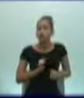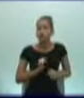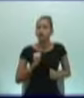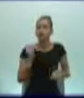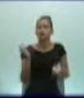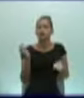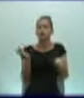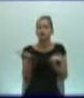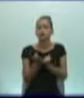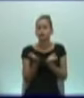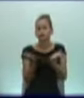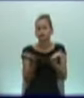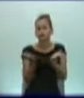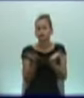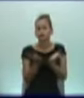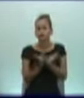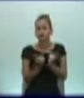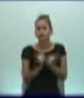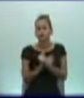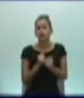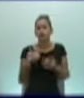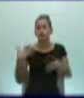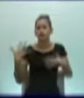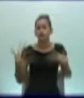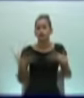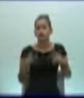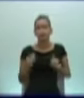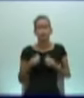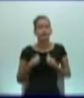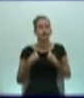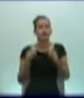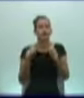de estudio individual. Observemos.